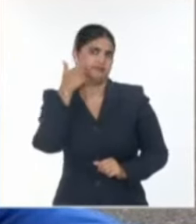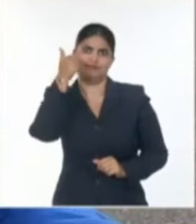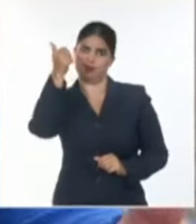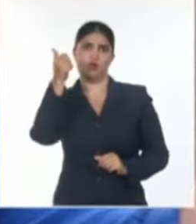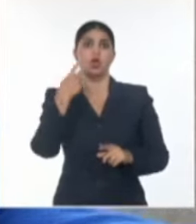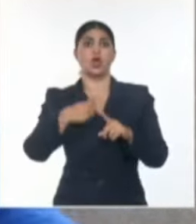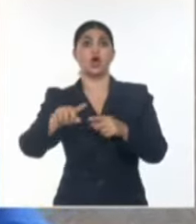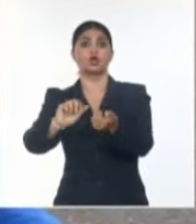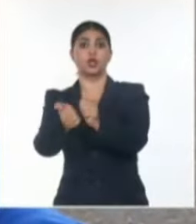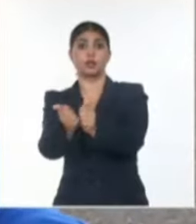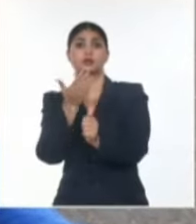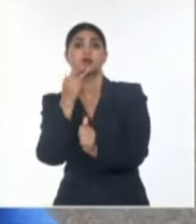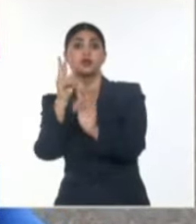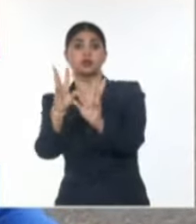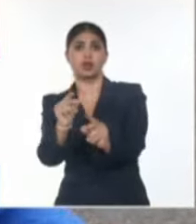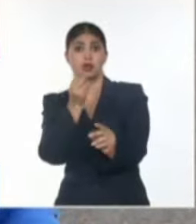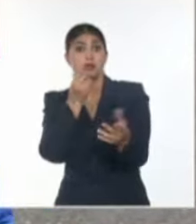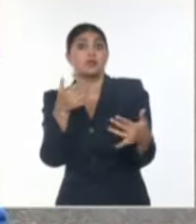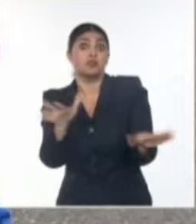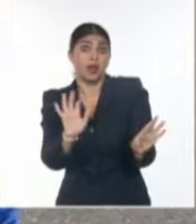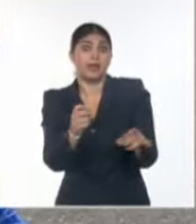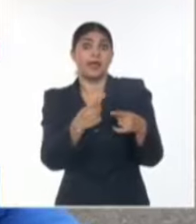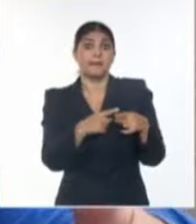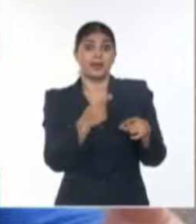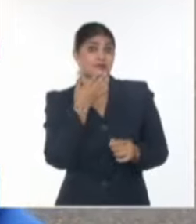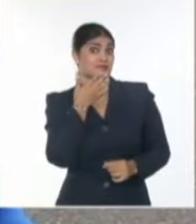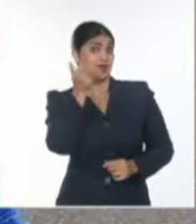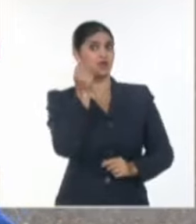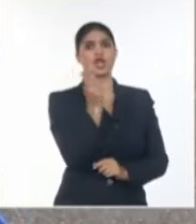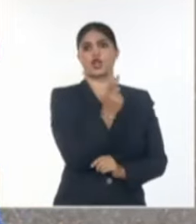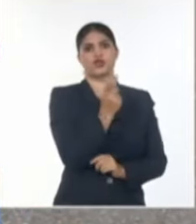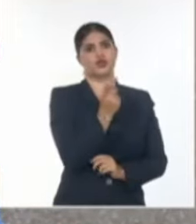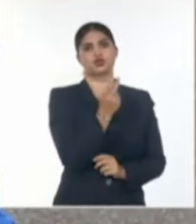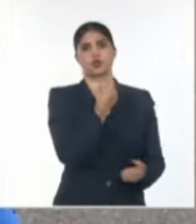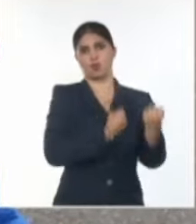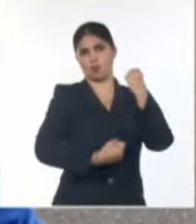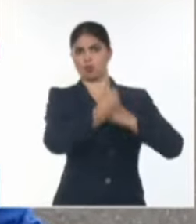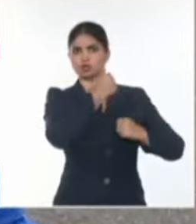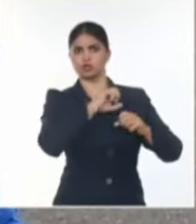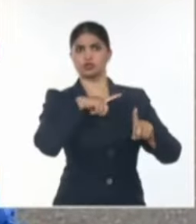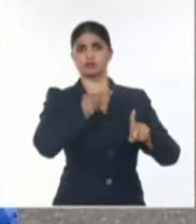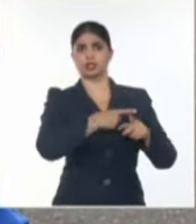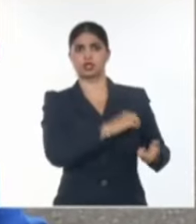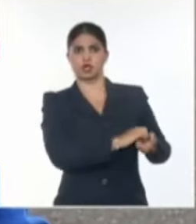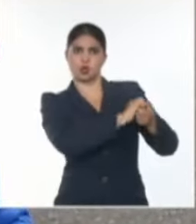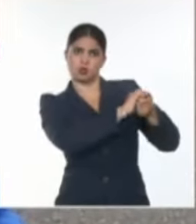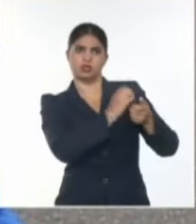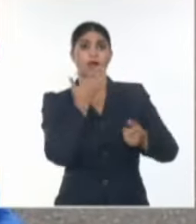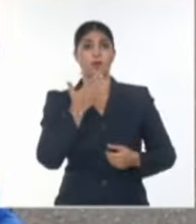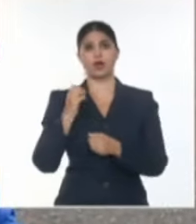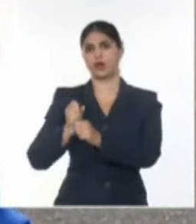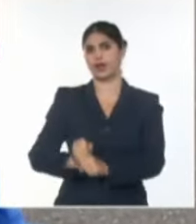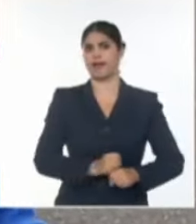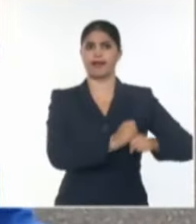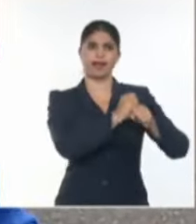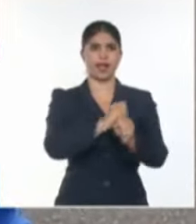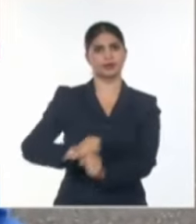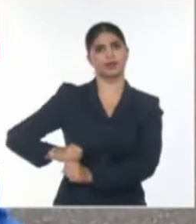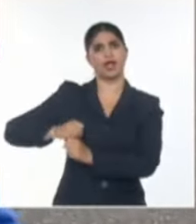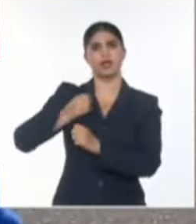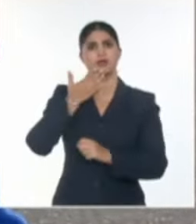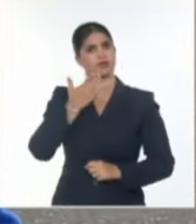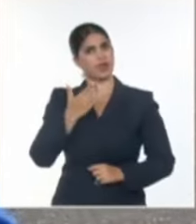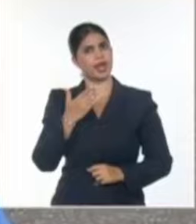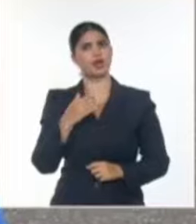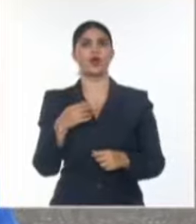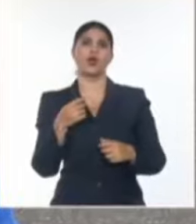también. No son solo el boxeo y la lucha, también el atletismo puede dar, el canotaje puede dar. Se habla mucho de los 20 primeros. A mí no me gusta hablar